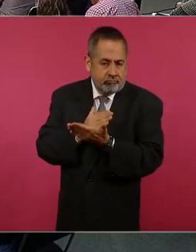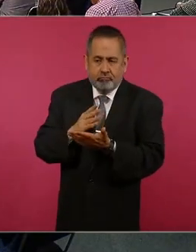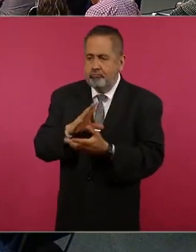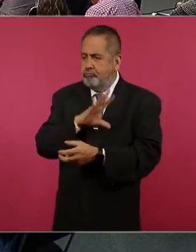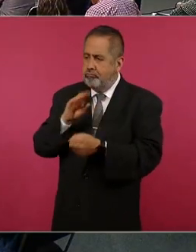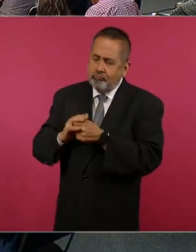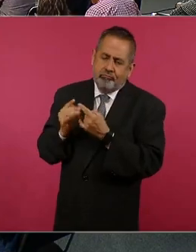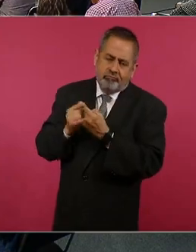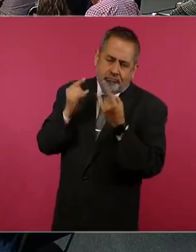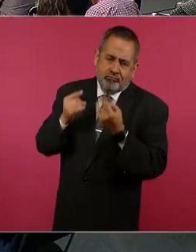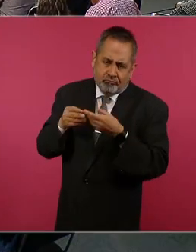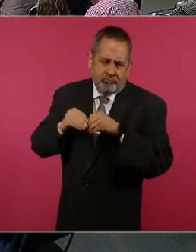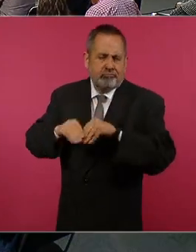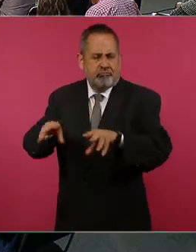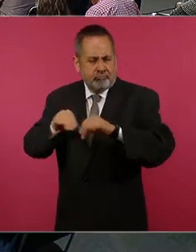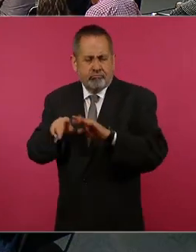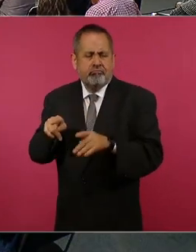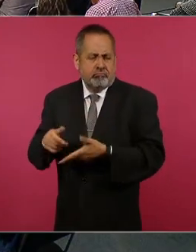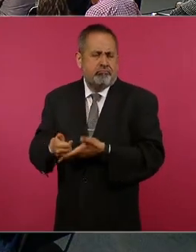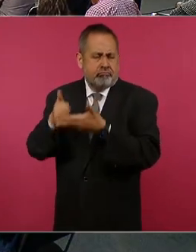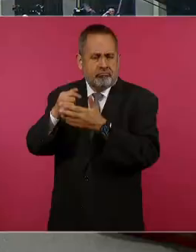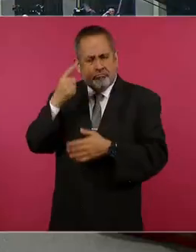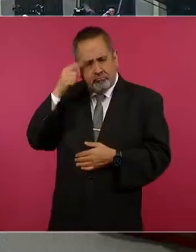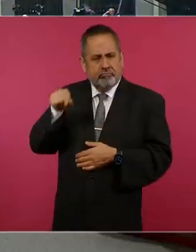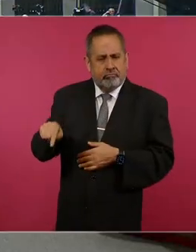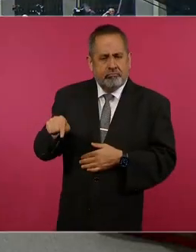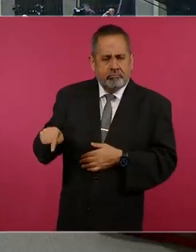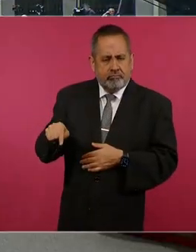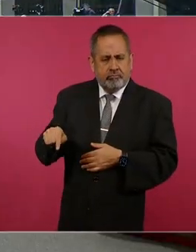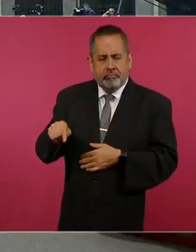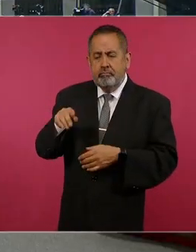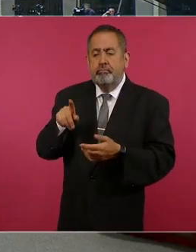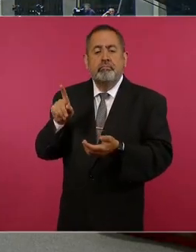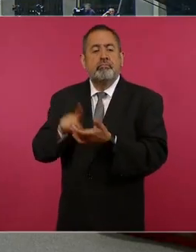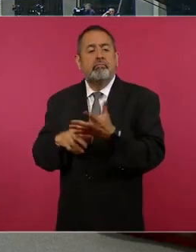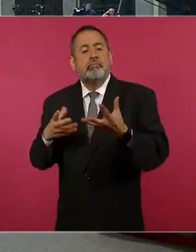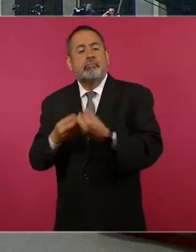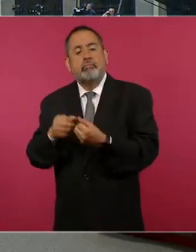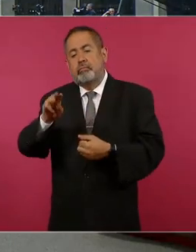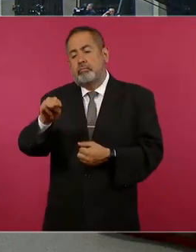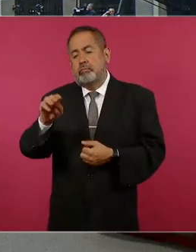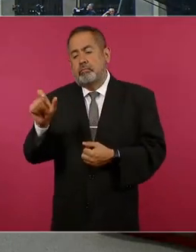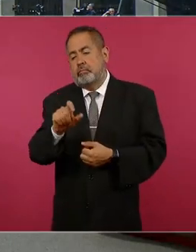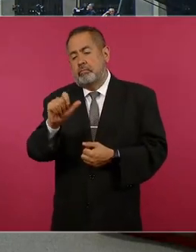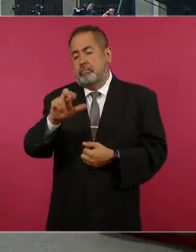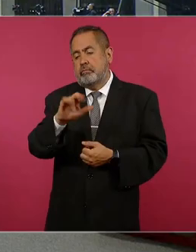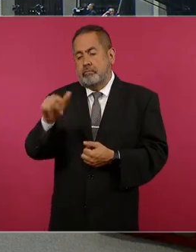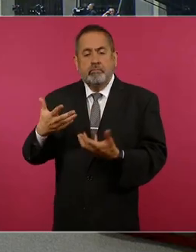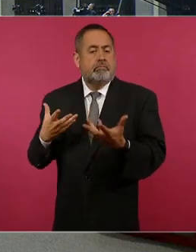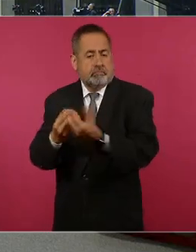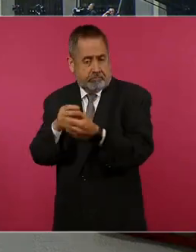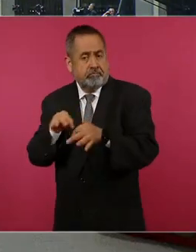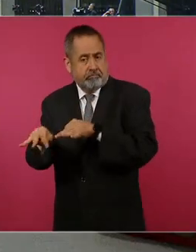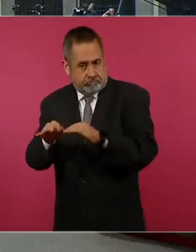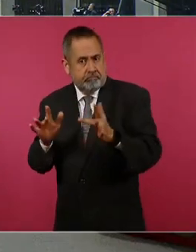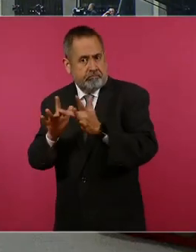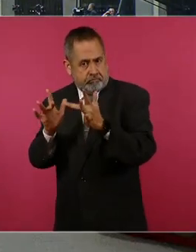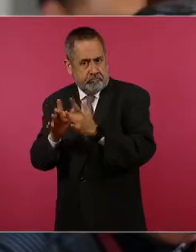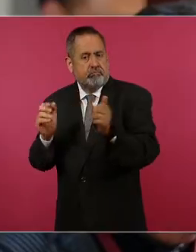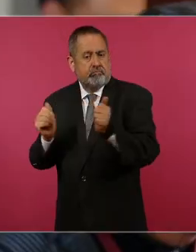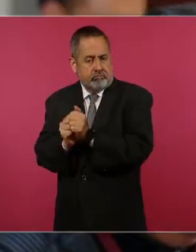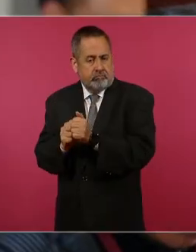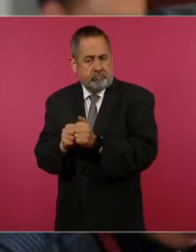y también ayudaron a Max Arriaga para promover la nueva escuela mexicana. Ha trabajado con estos proyectos